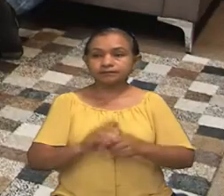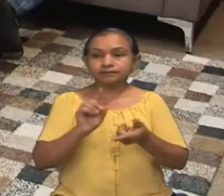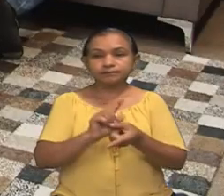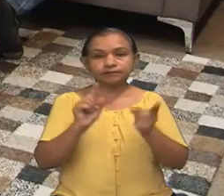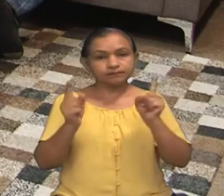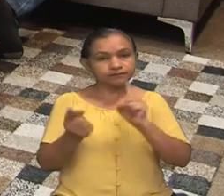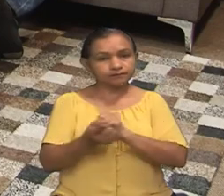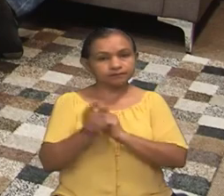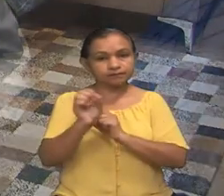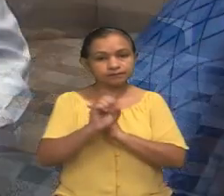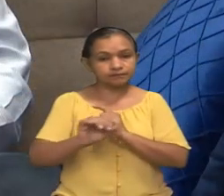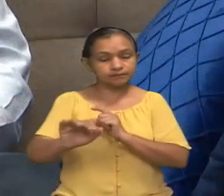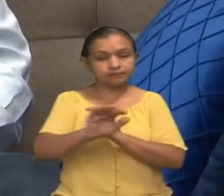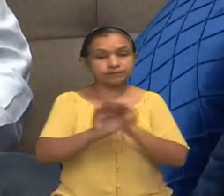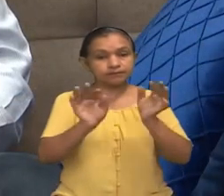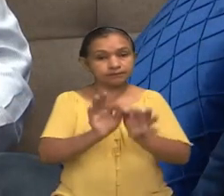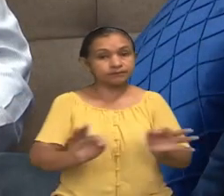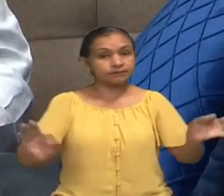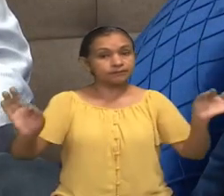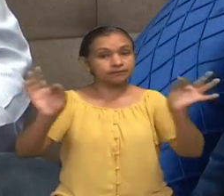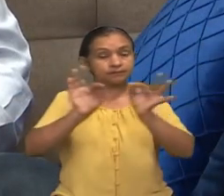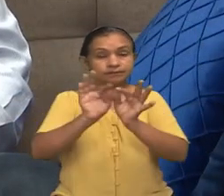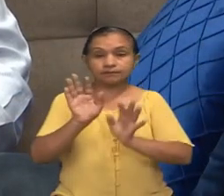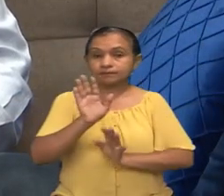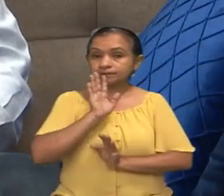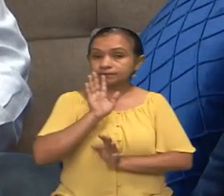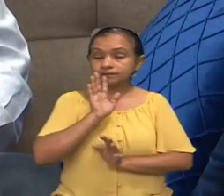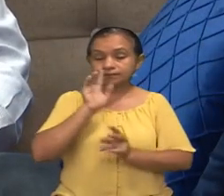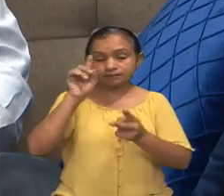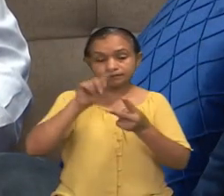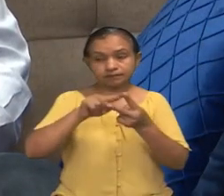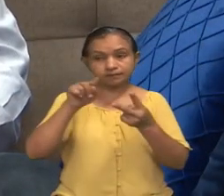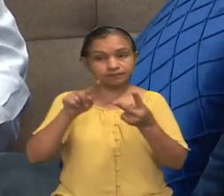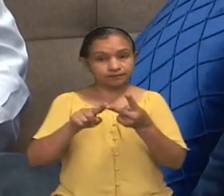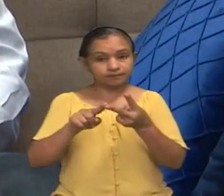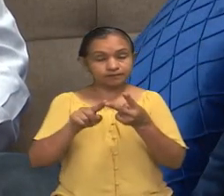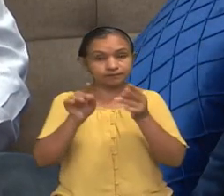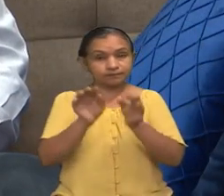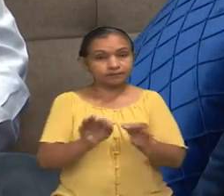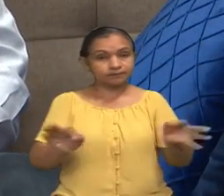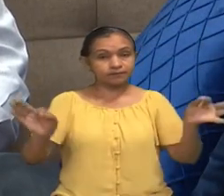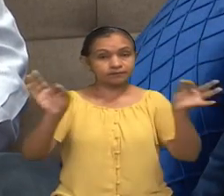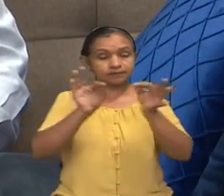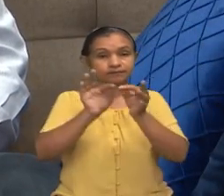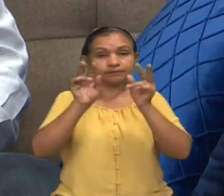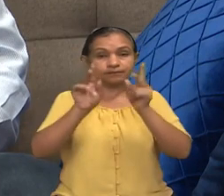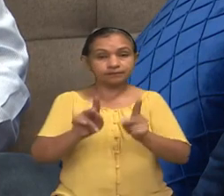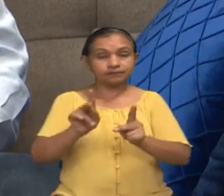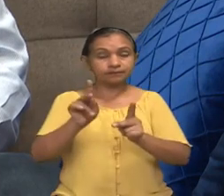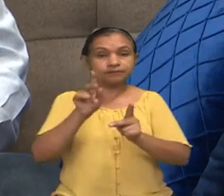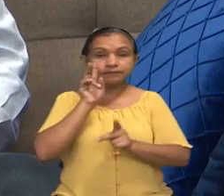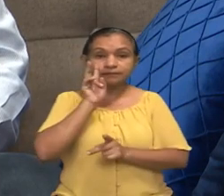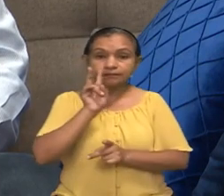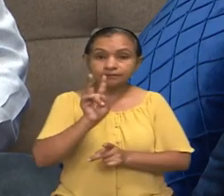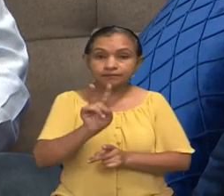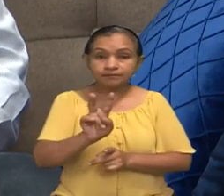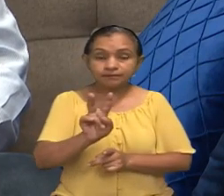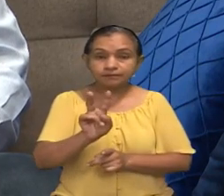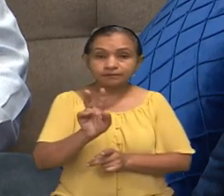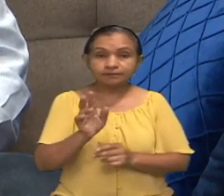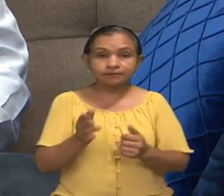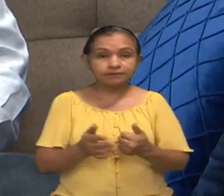transformaciones sociales, muy importante de su intervención, dos aspectos que sin duda alguna para nuestra audiencia que está ahora mismo